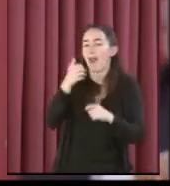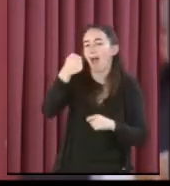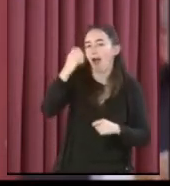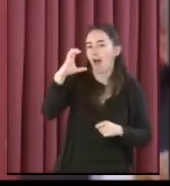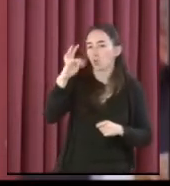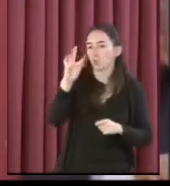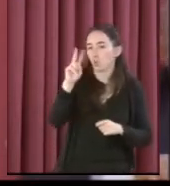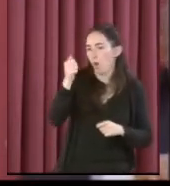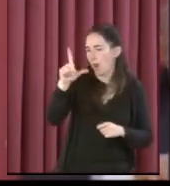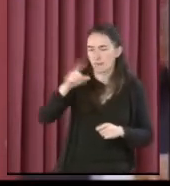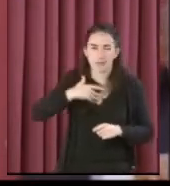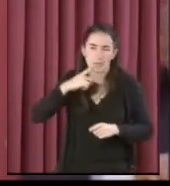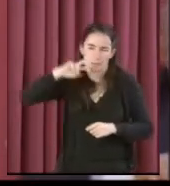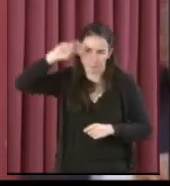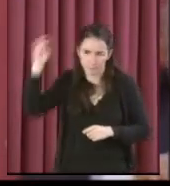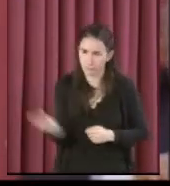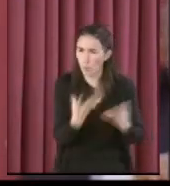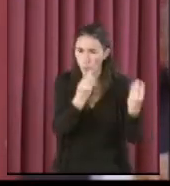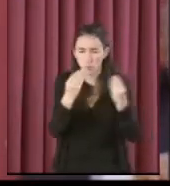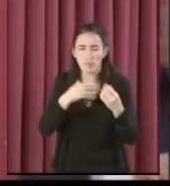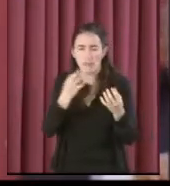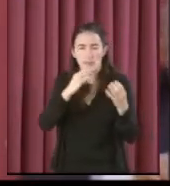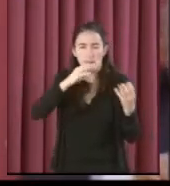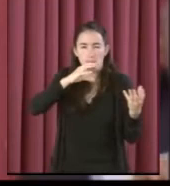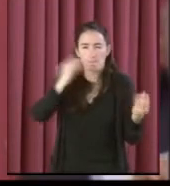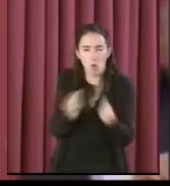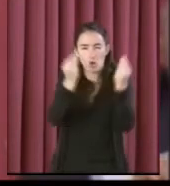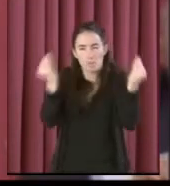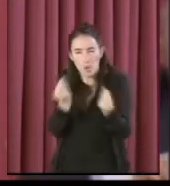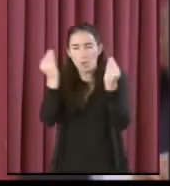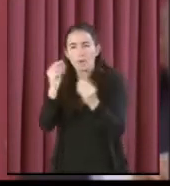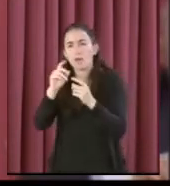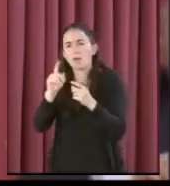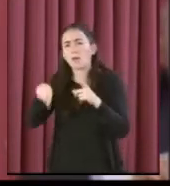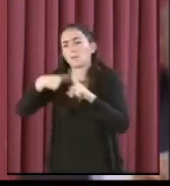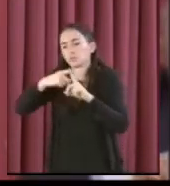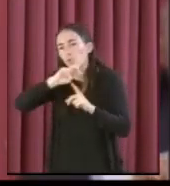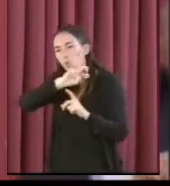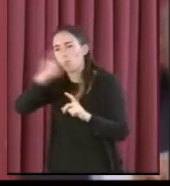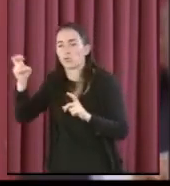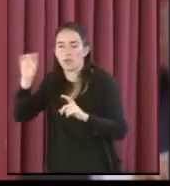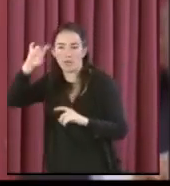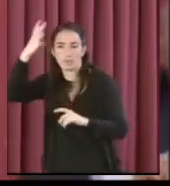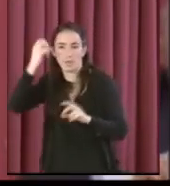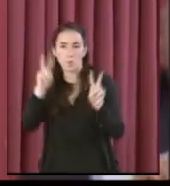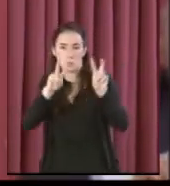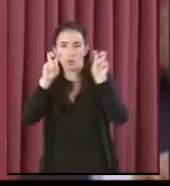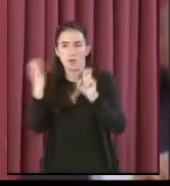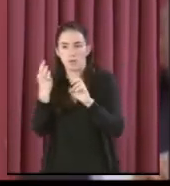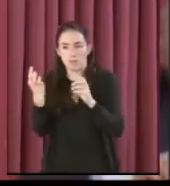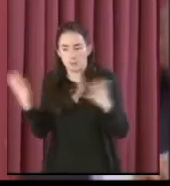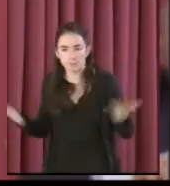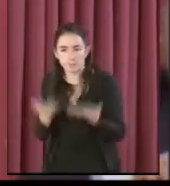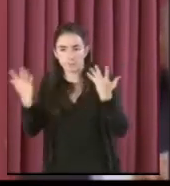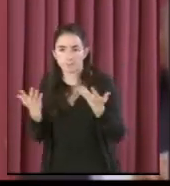vez más, es clave para la materialización de otras iniciativas singulares y exitosas que contribuyen a agitar